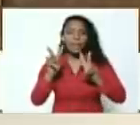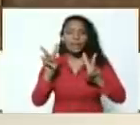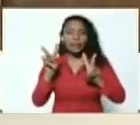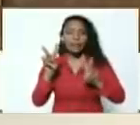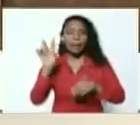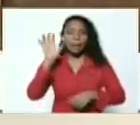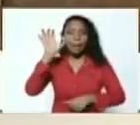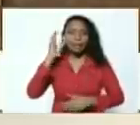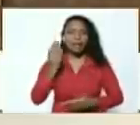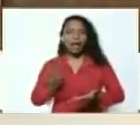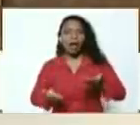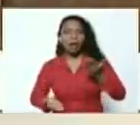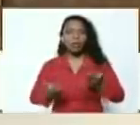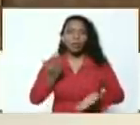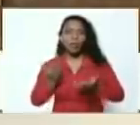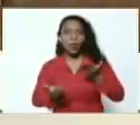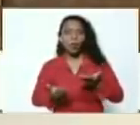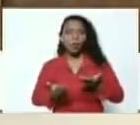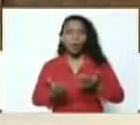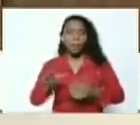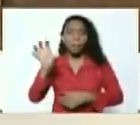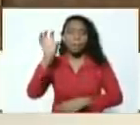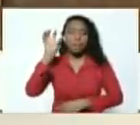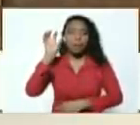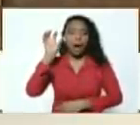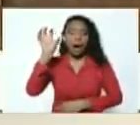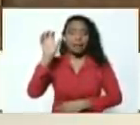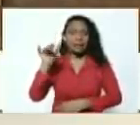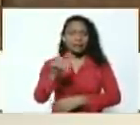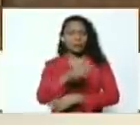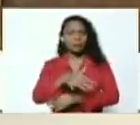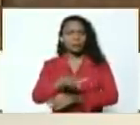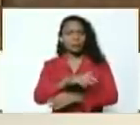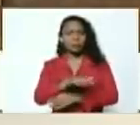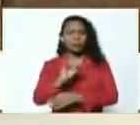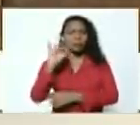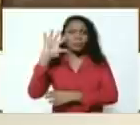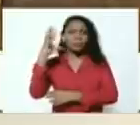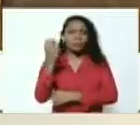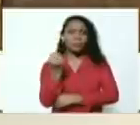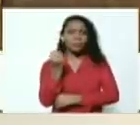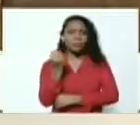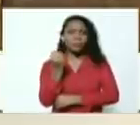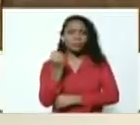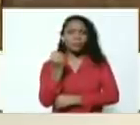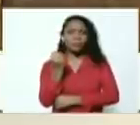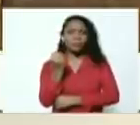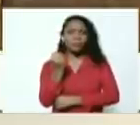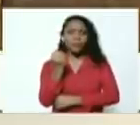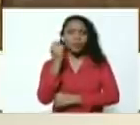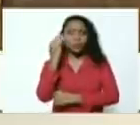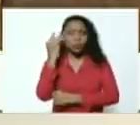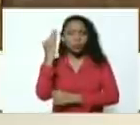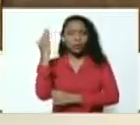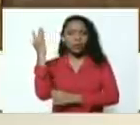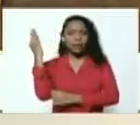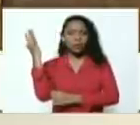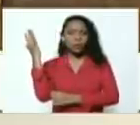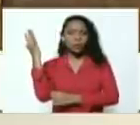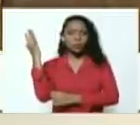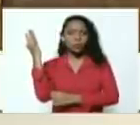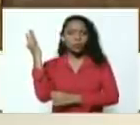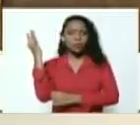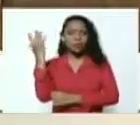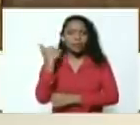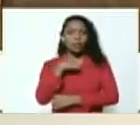de estabilidad, un país donde se logre el sueño de